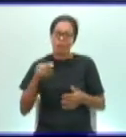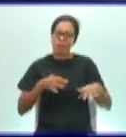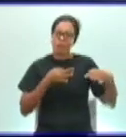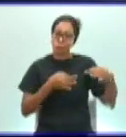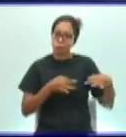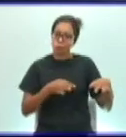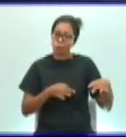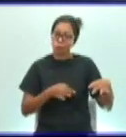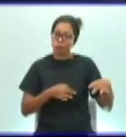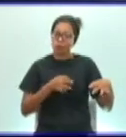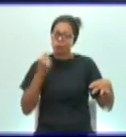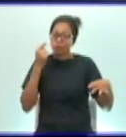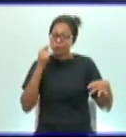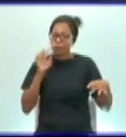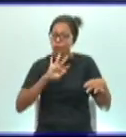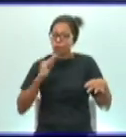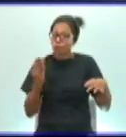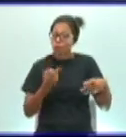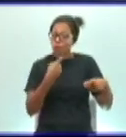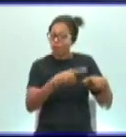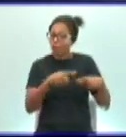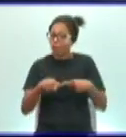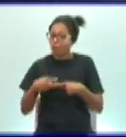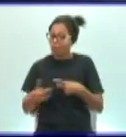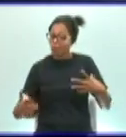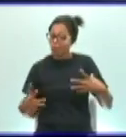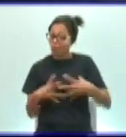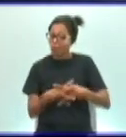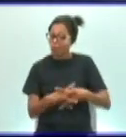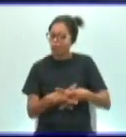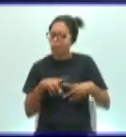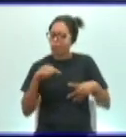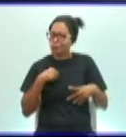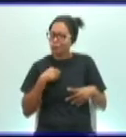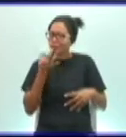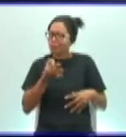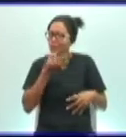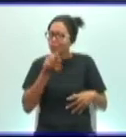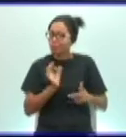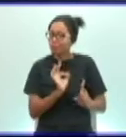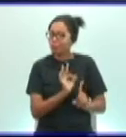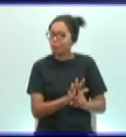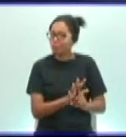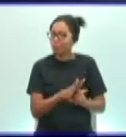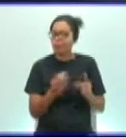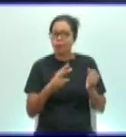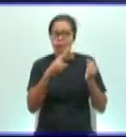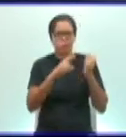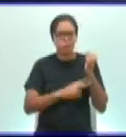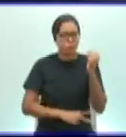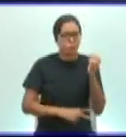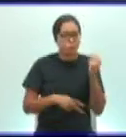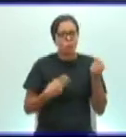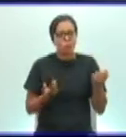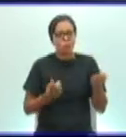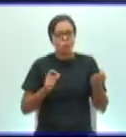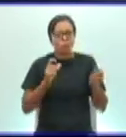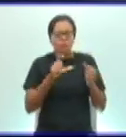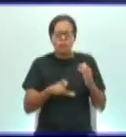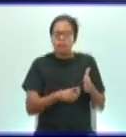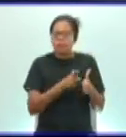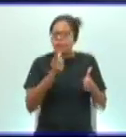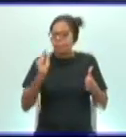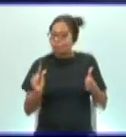elementos corresponden con lo que dijimos inicialmente, a la valoración. Tuvimos en cuenta el autor, el momento histórico en que se escribe, en